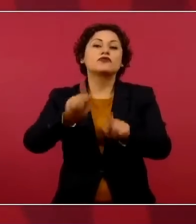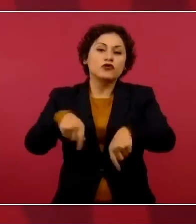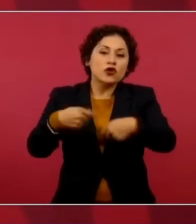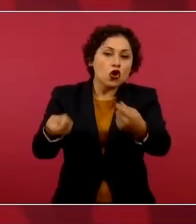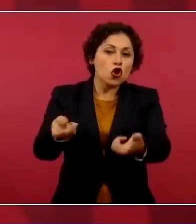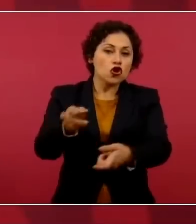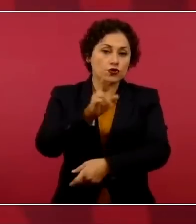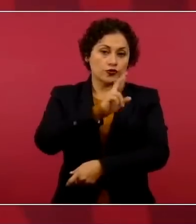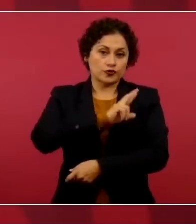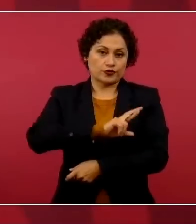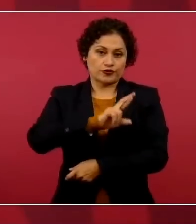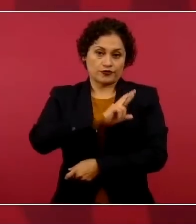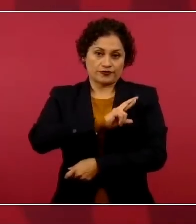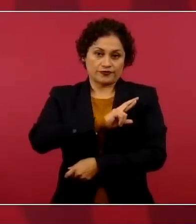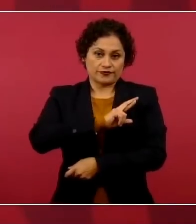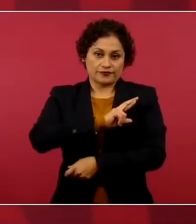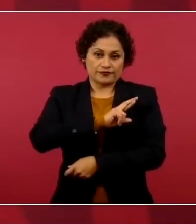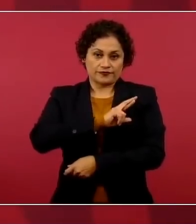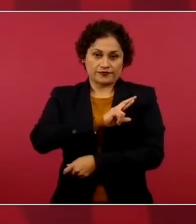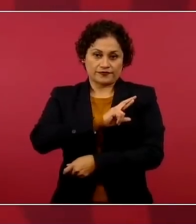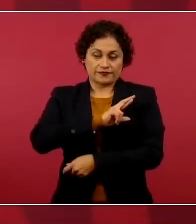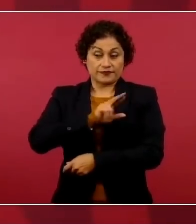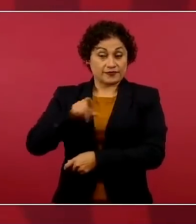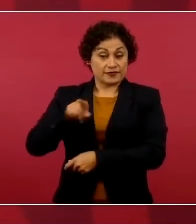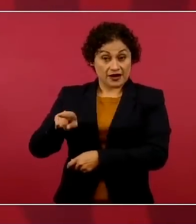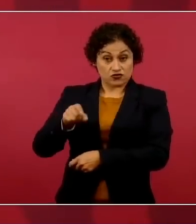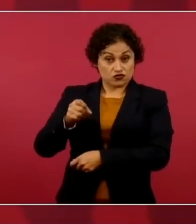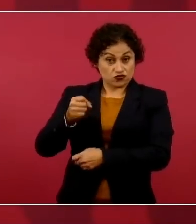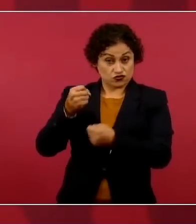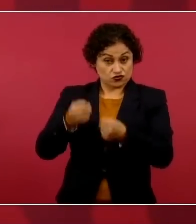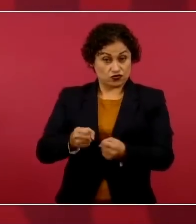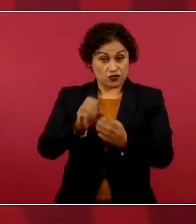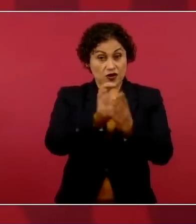No lo dejaron para la ley secundaria.